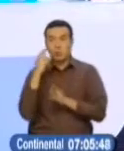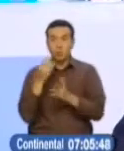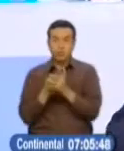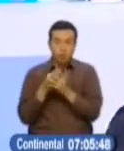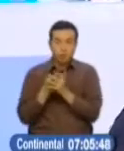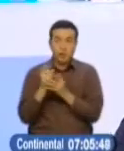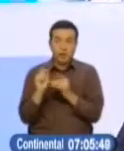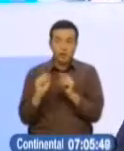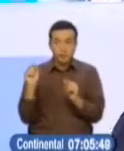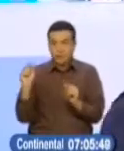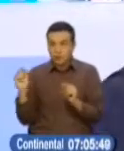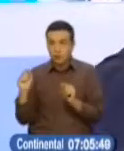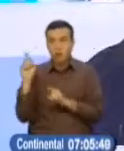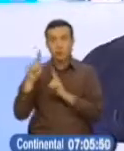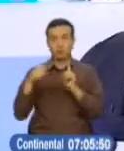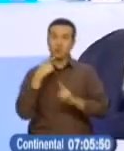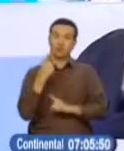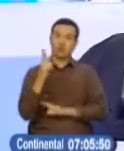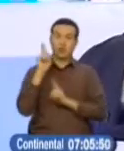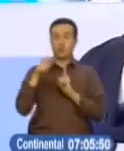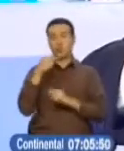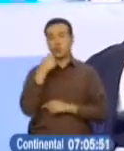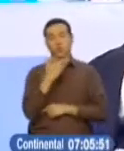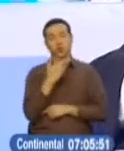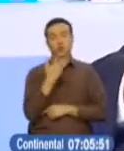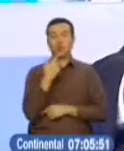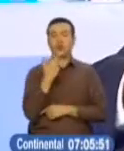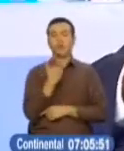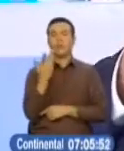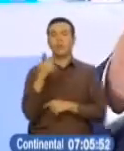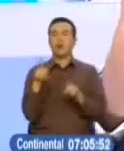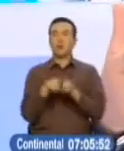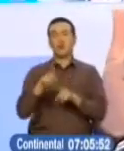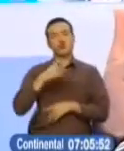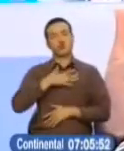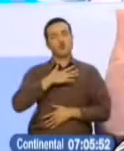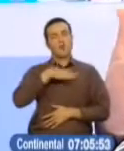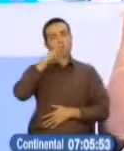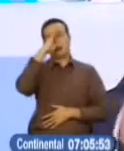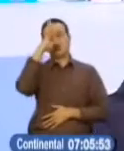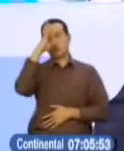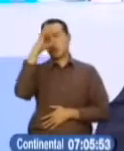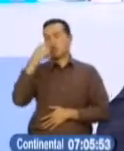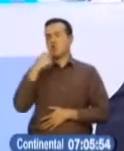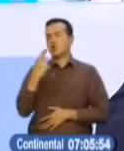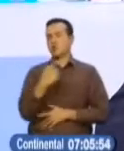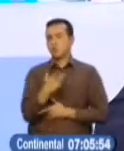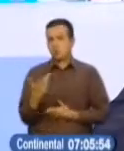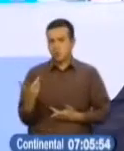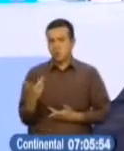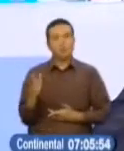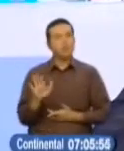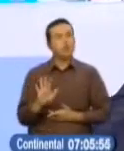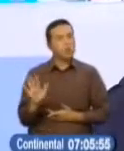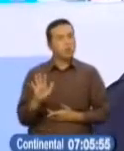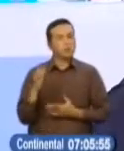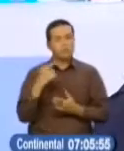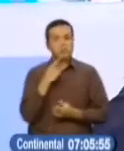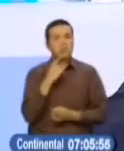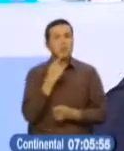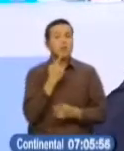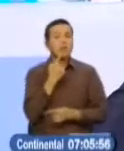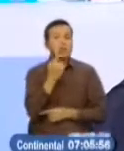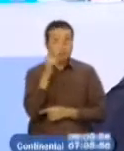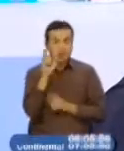como algunos se llenan la boca de manera casi teológica al hablar del tema. Aquí claramente, cuando